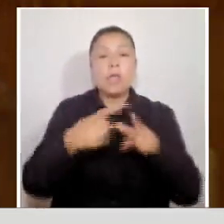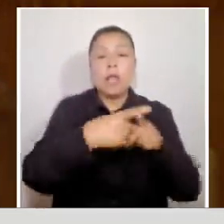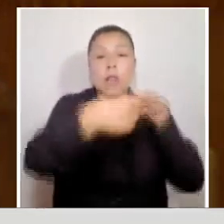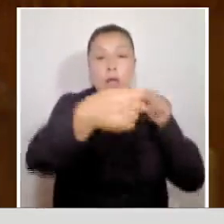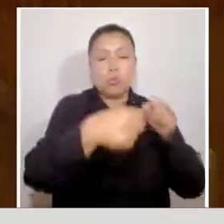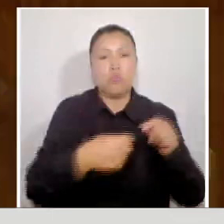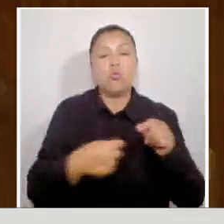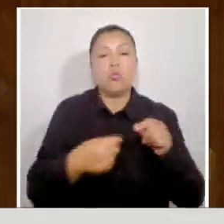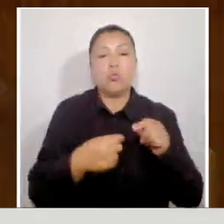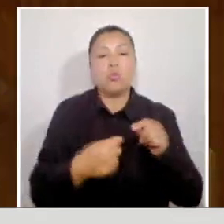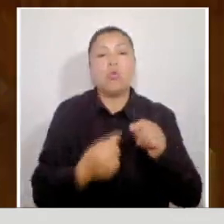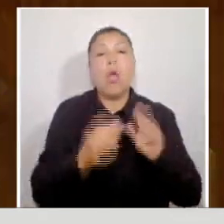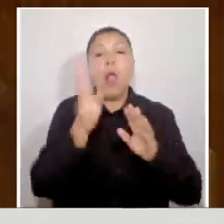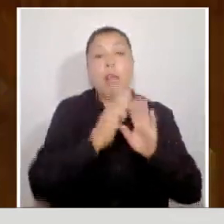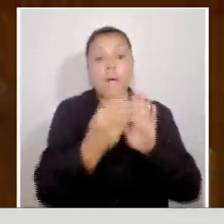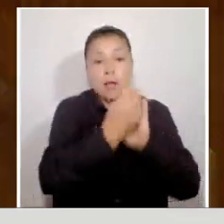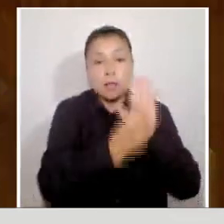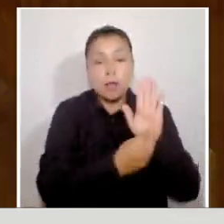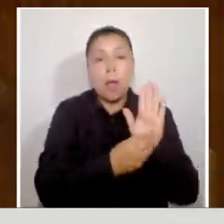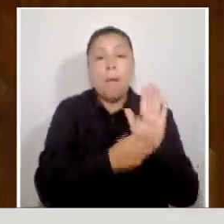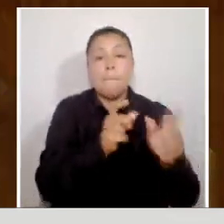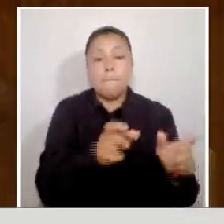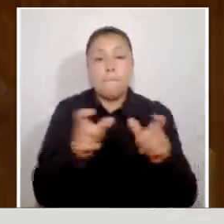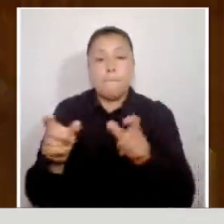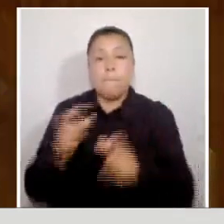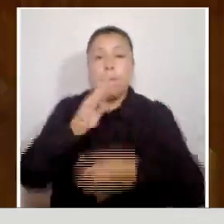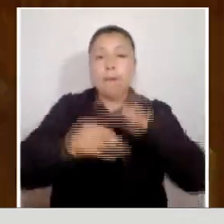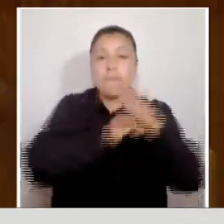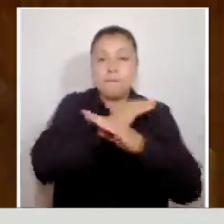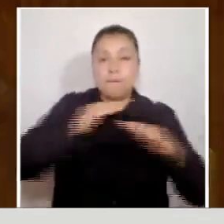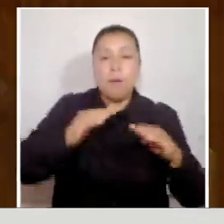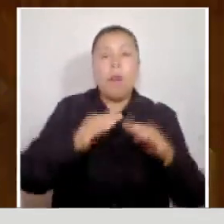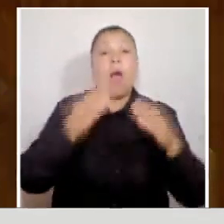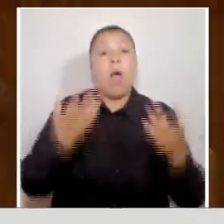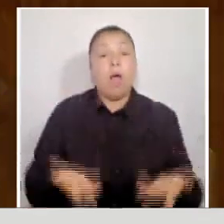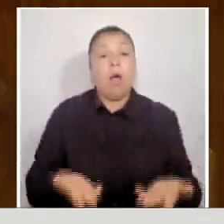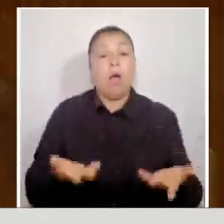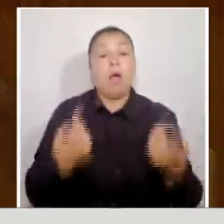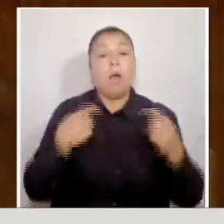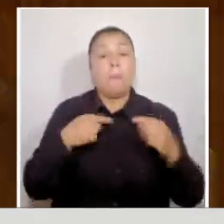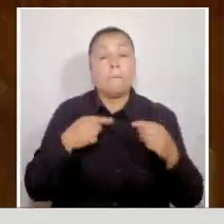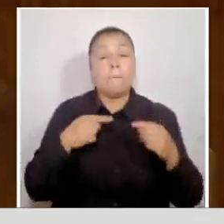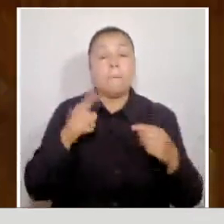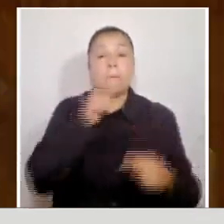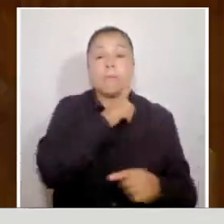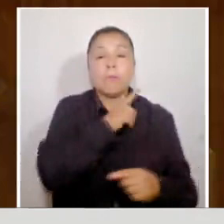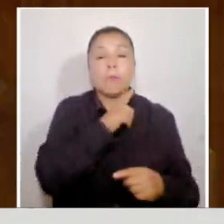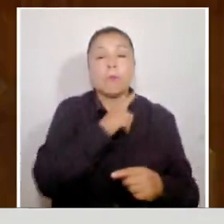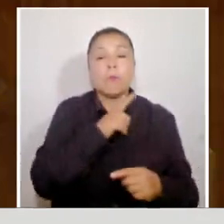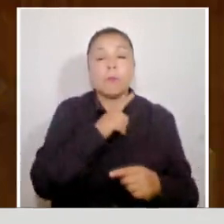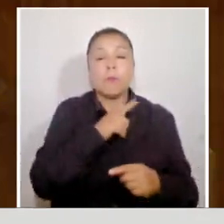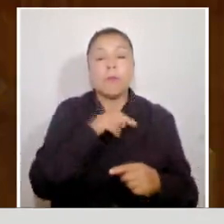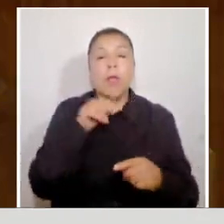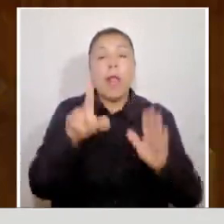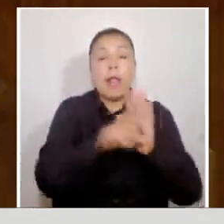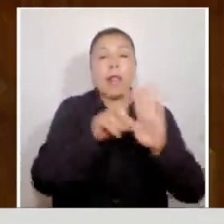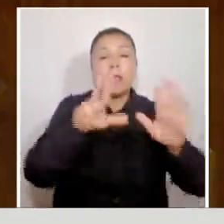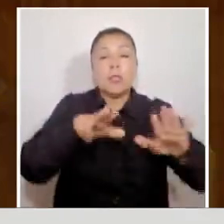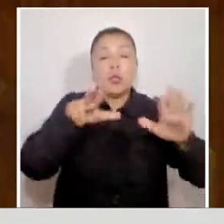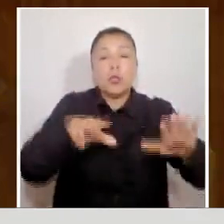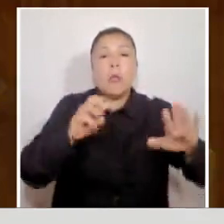bases para un marco regulatorio de las artes marciales asignándose finalmente con la dictación de la ley